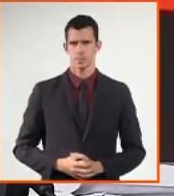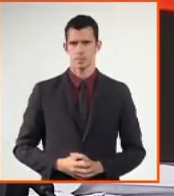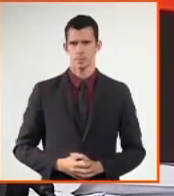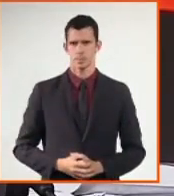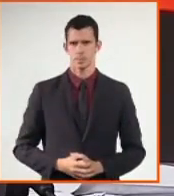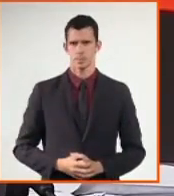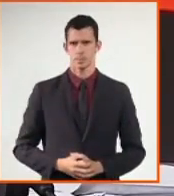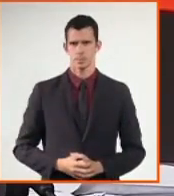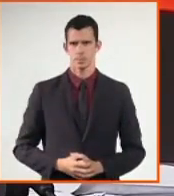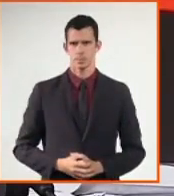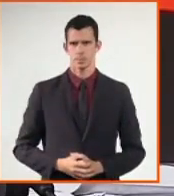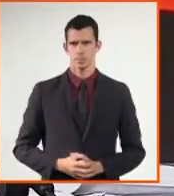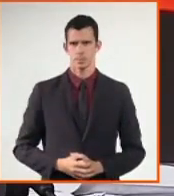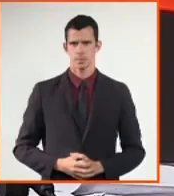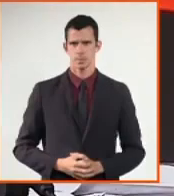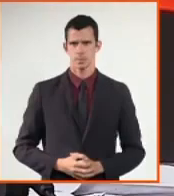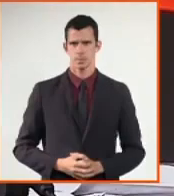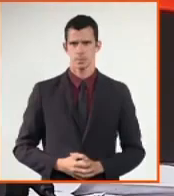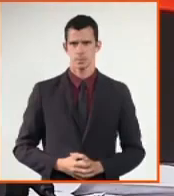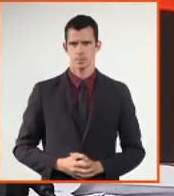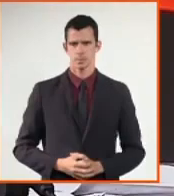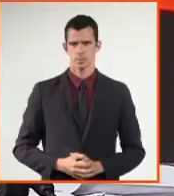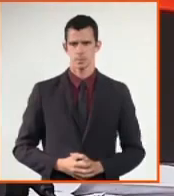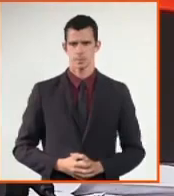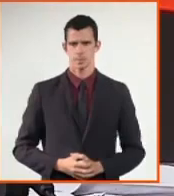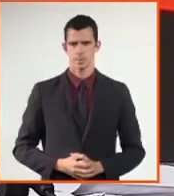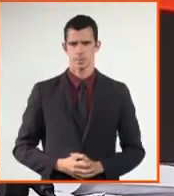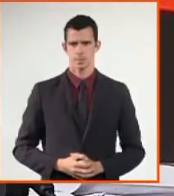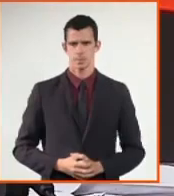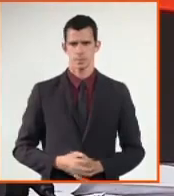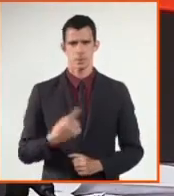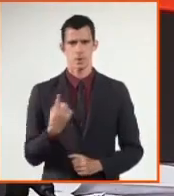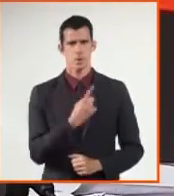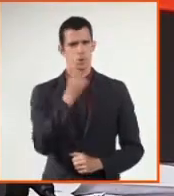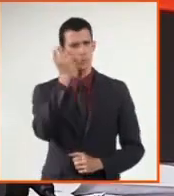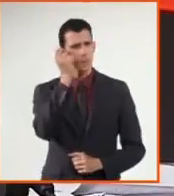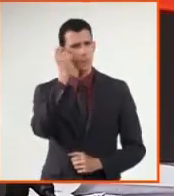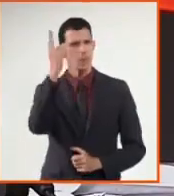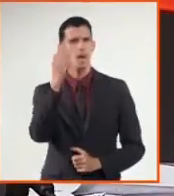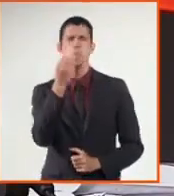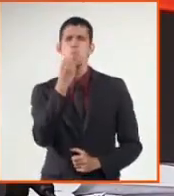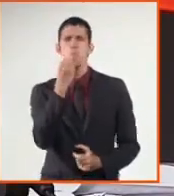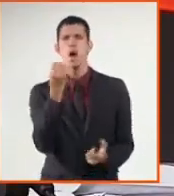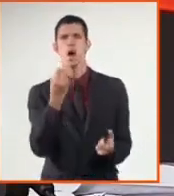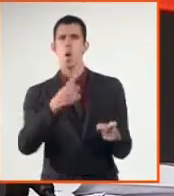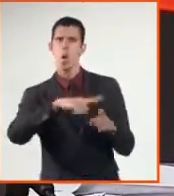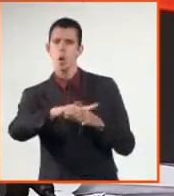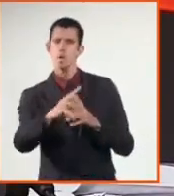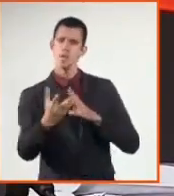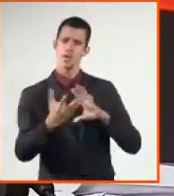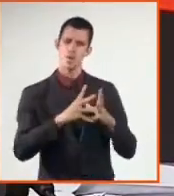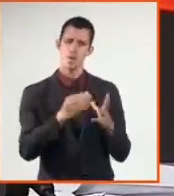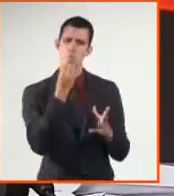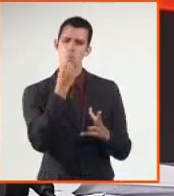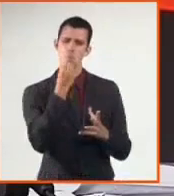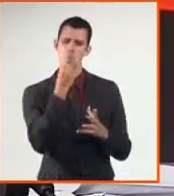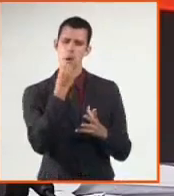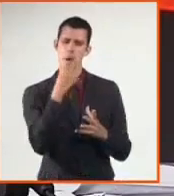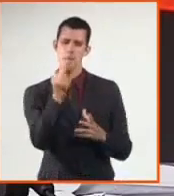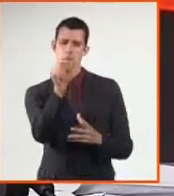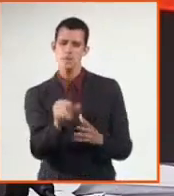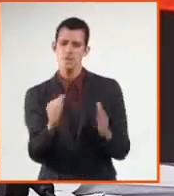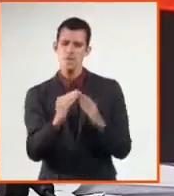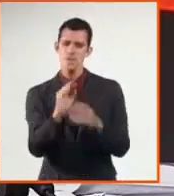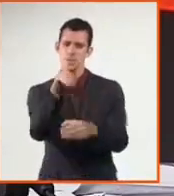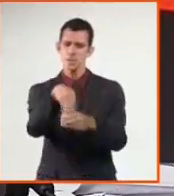con pulsar a que estas tecnologías sean adquiridas por nuestro pueblo y por las personas jurídicas por la forma gestión estatal en sentido